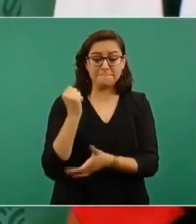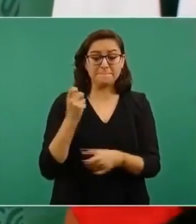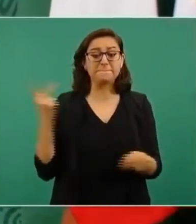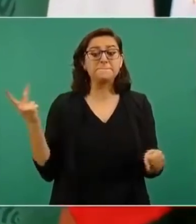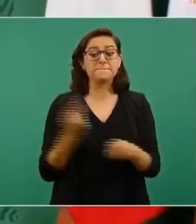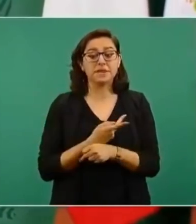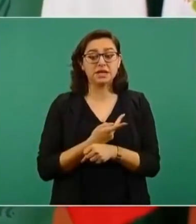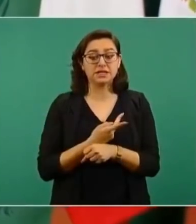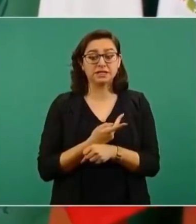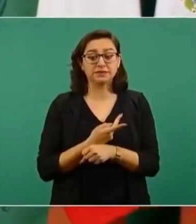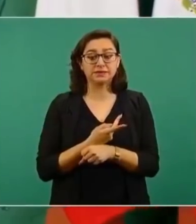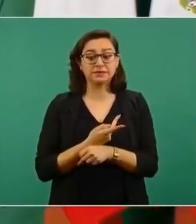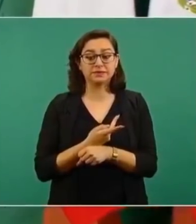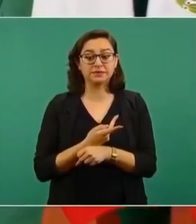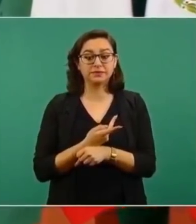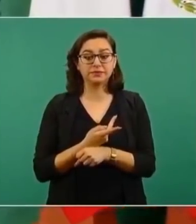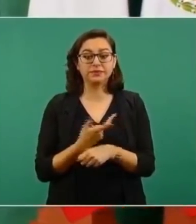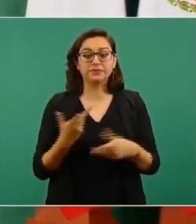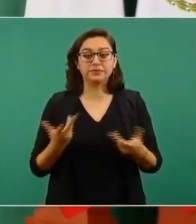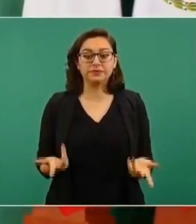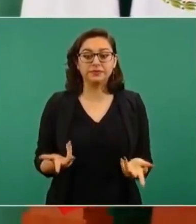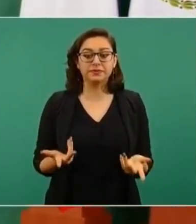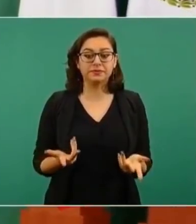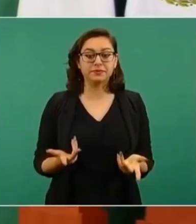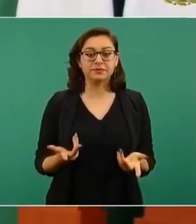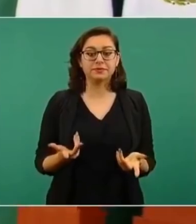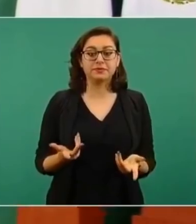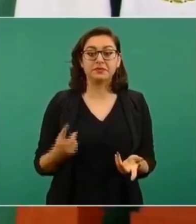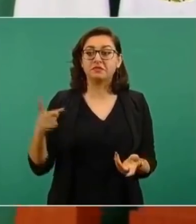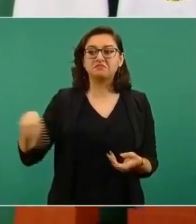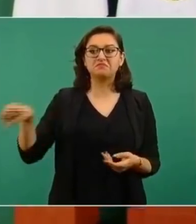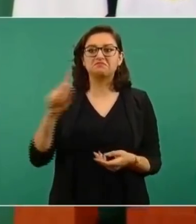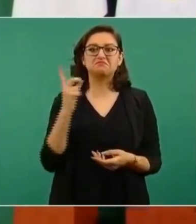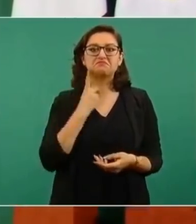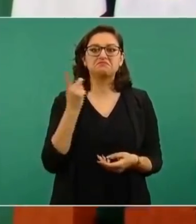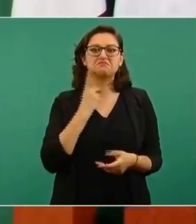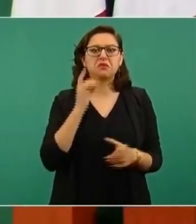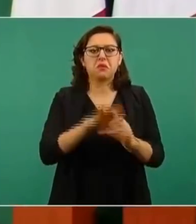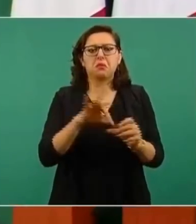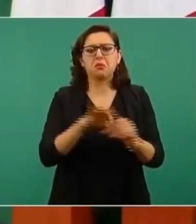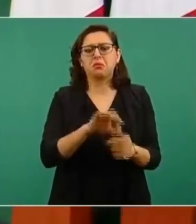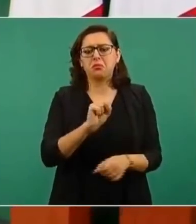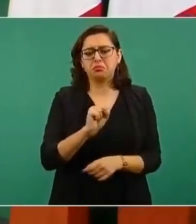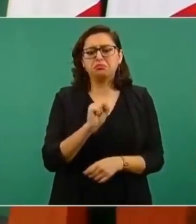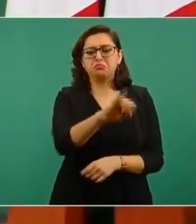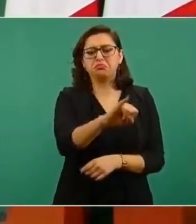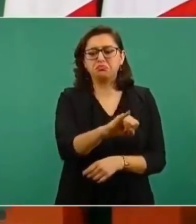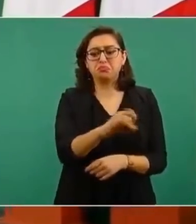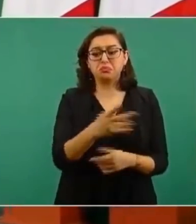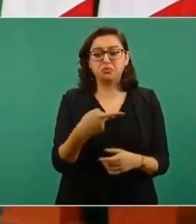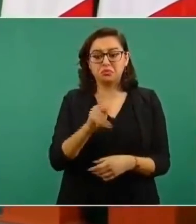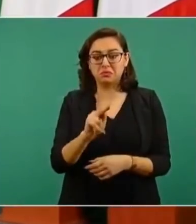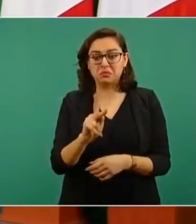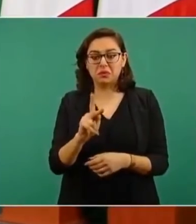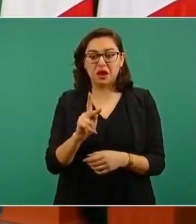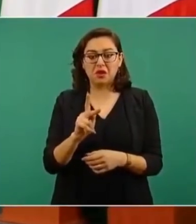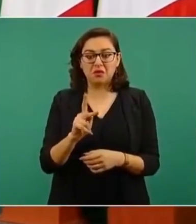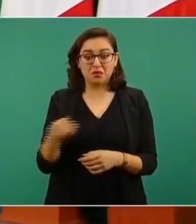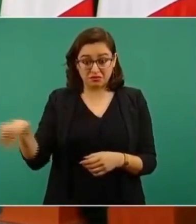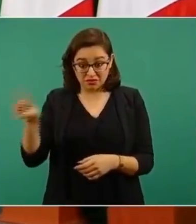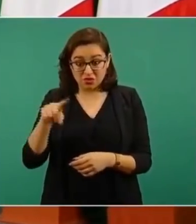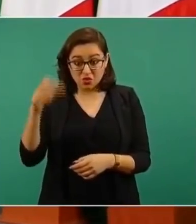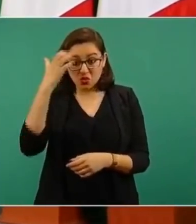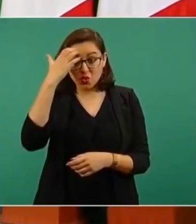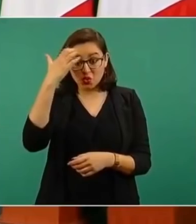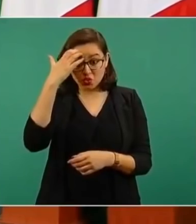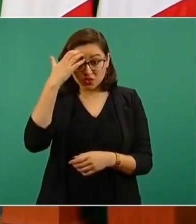que ni siquiera se enteraron los legisladores lo que estaban aprobando, porque ¿saben dónde se hicieron esos cambios? En